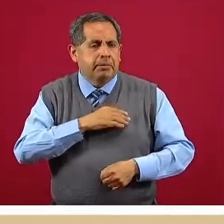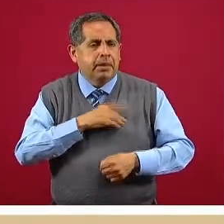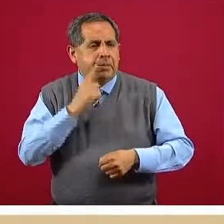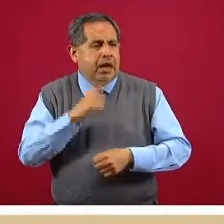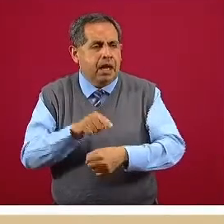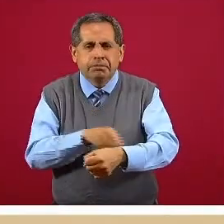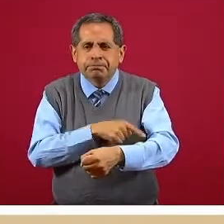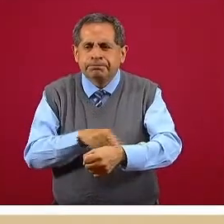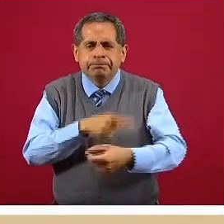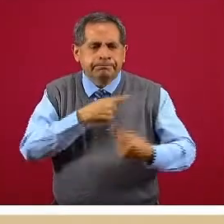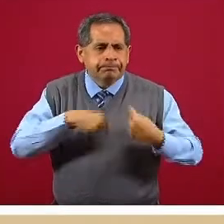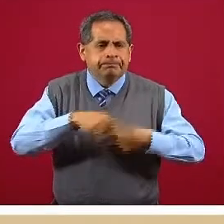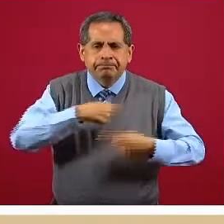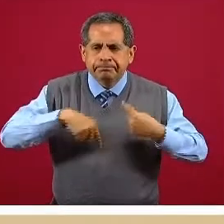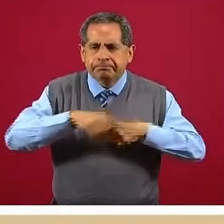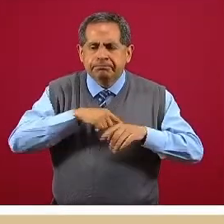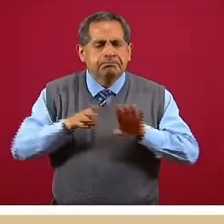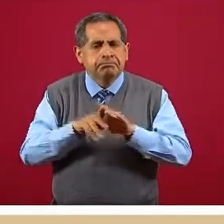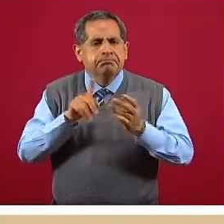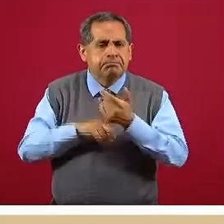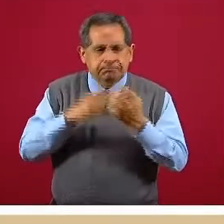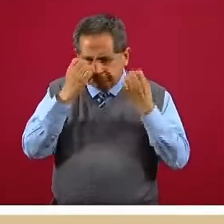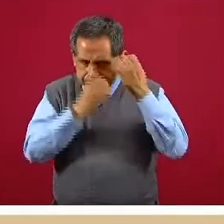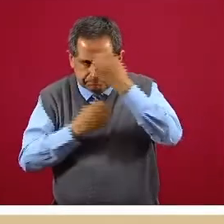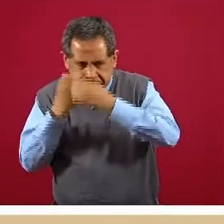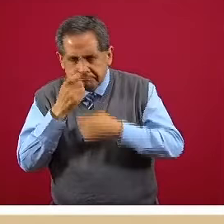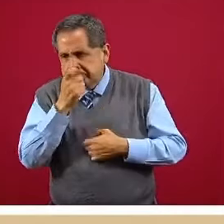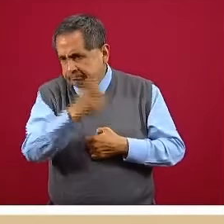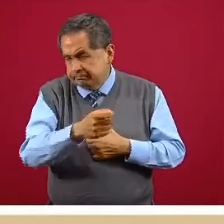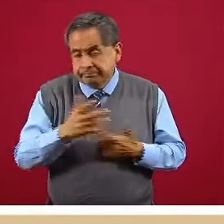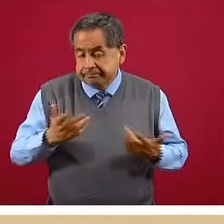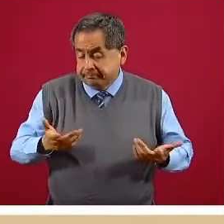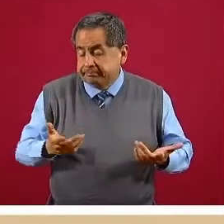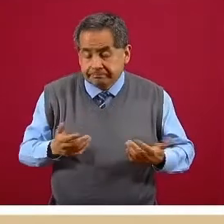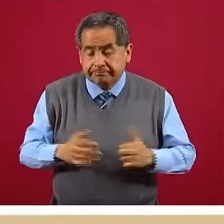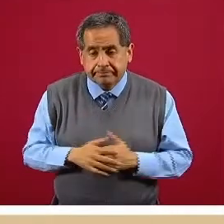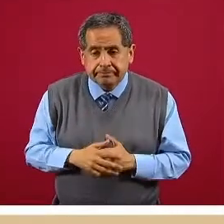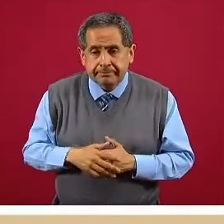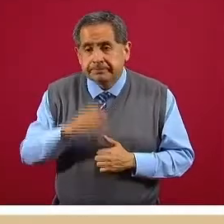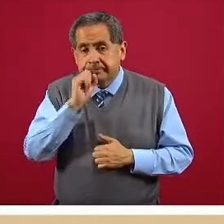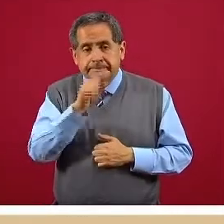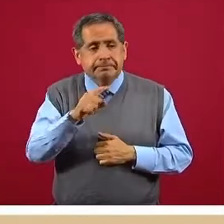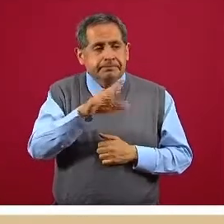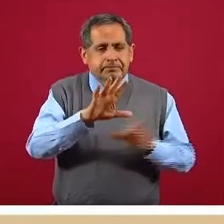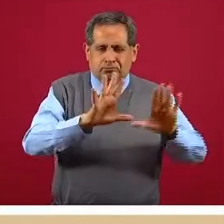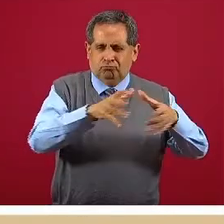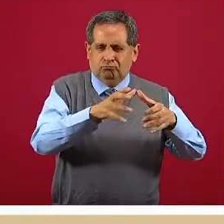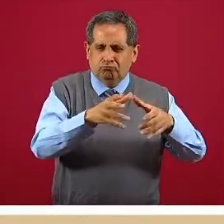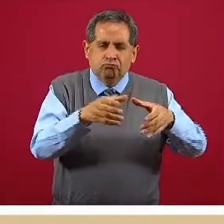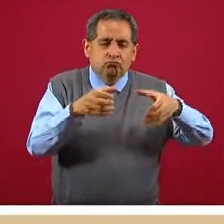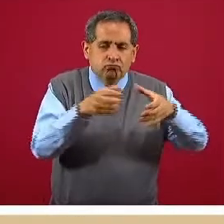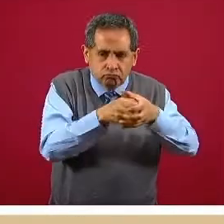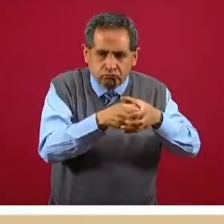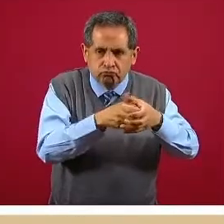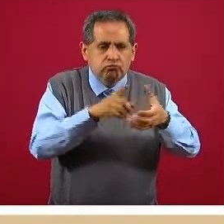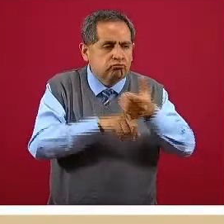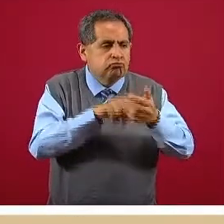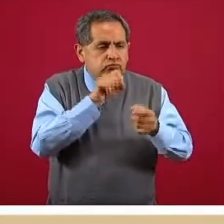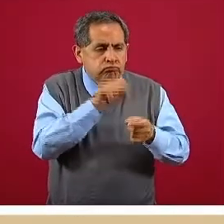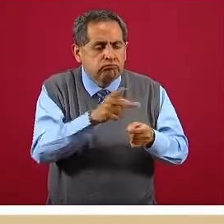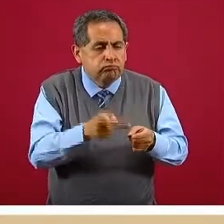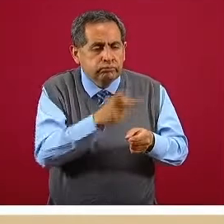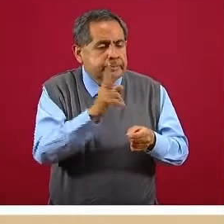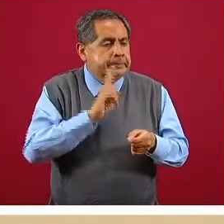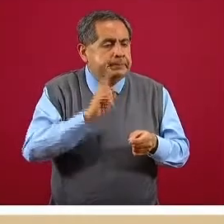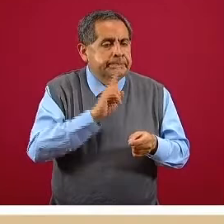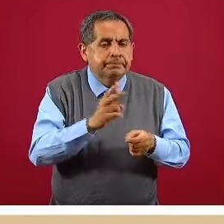la hipertensión arterial en la población adulta en México. En una submuestra de población obtendremos